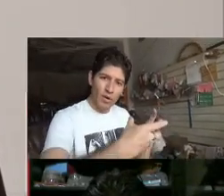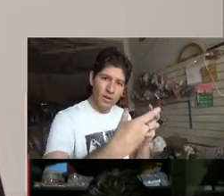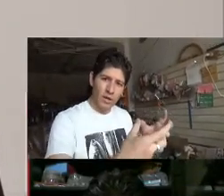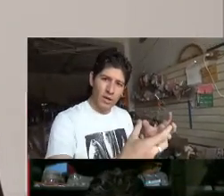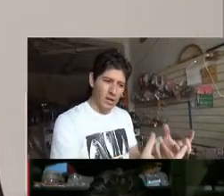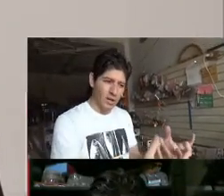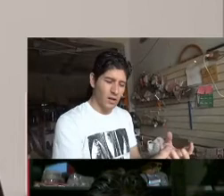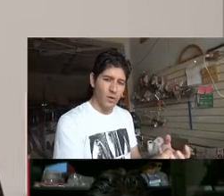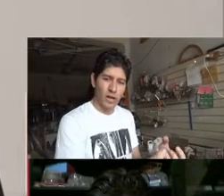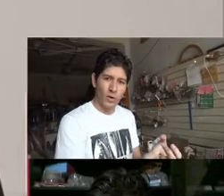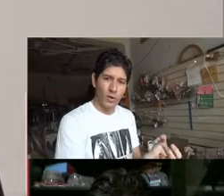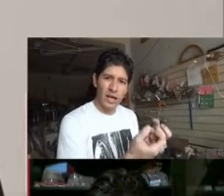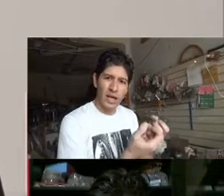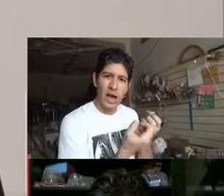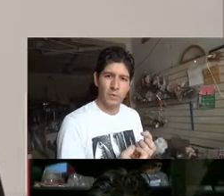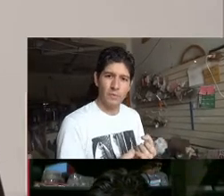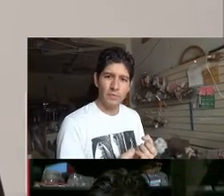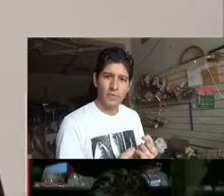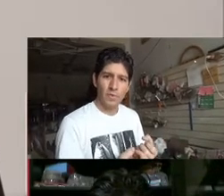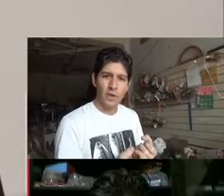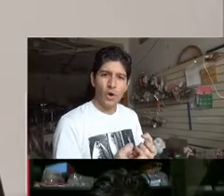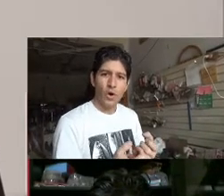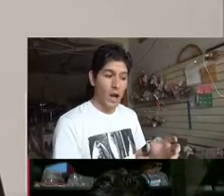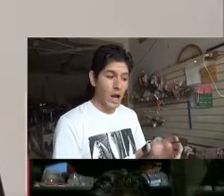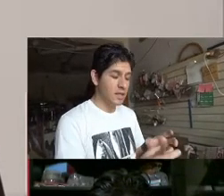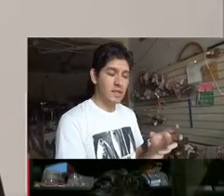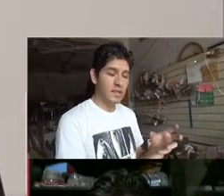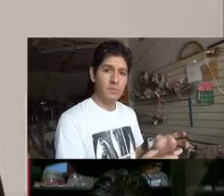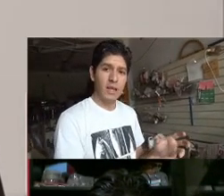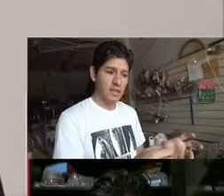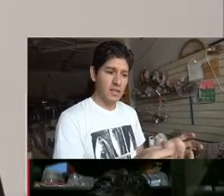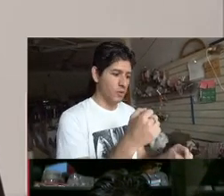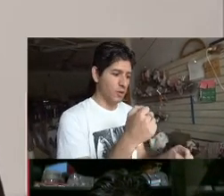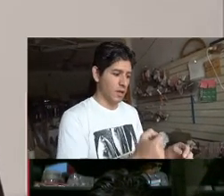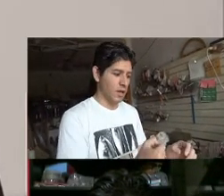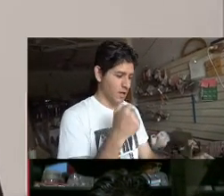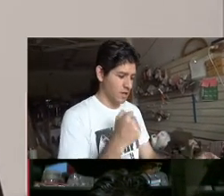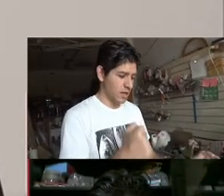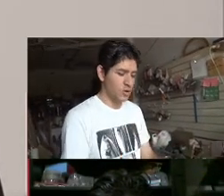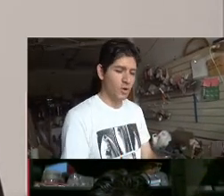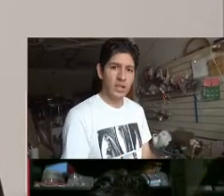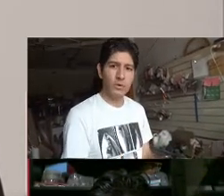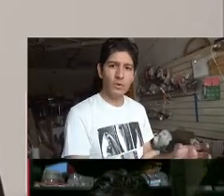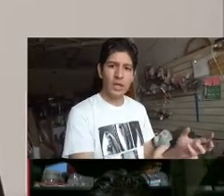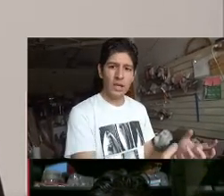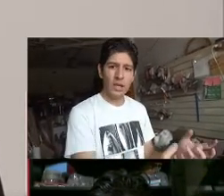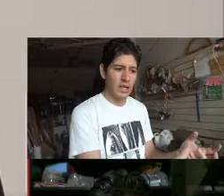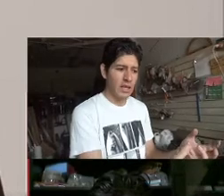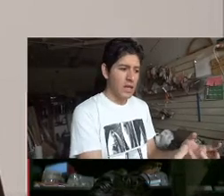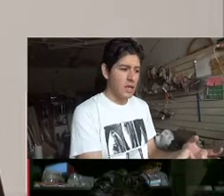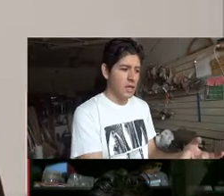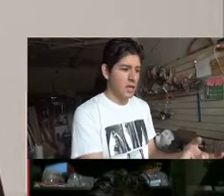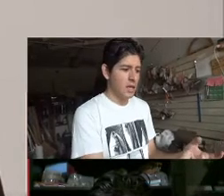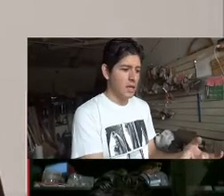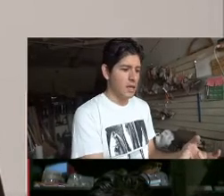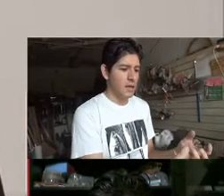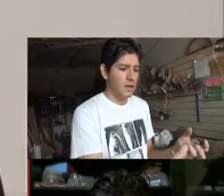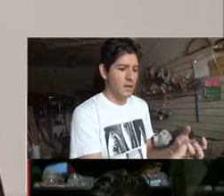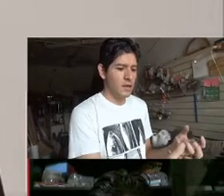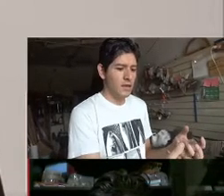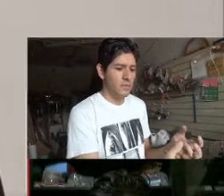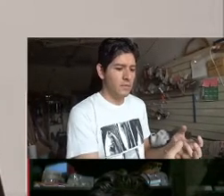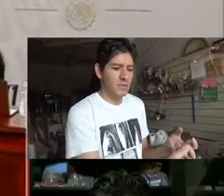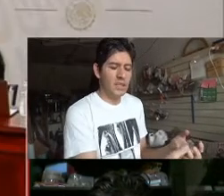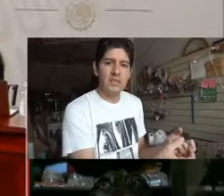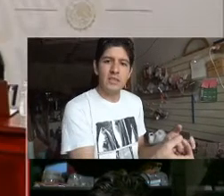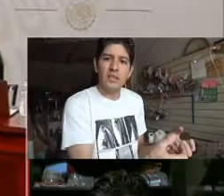pero después se tiene que enjuagar, porque si no, lo que vamos a estar condicionando es que estemos inhalando estos productos tóxicos,